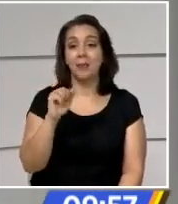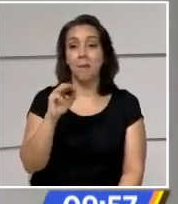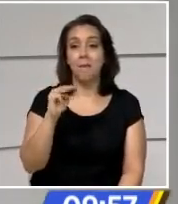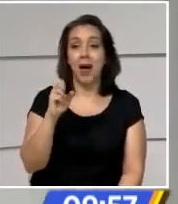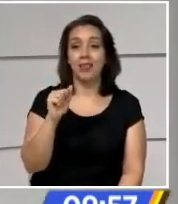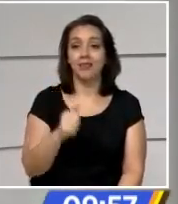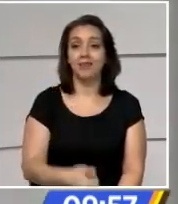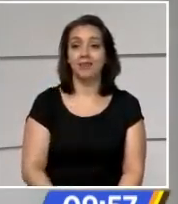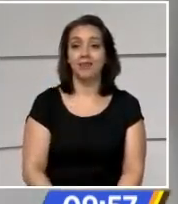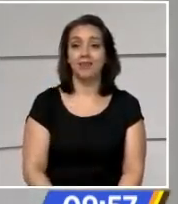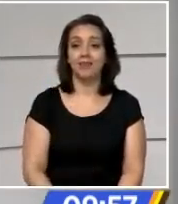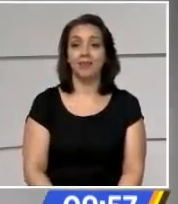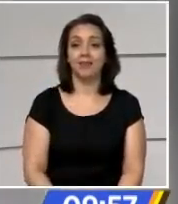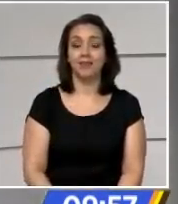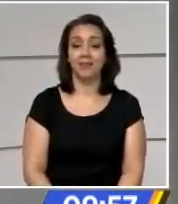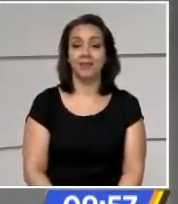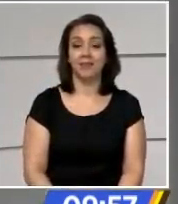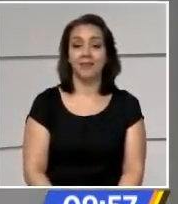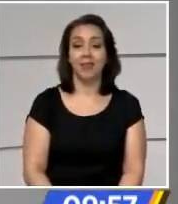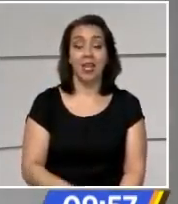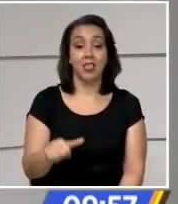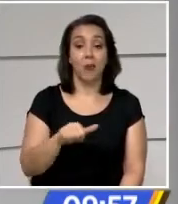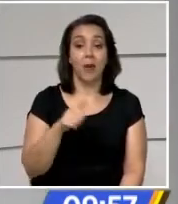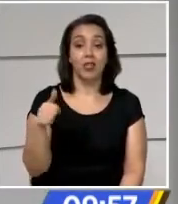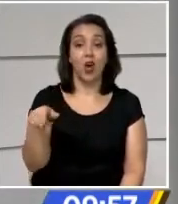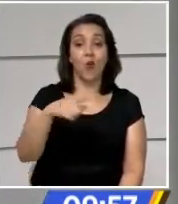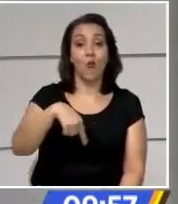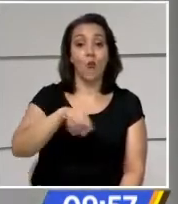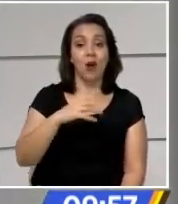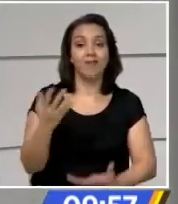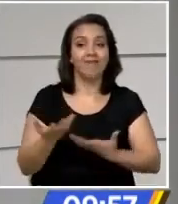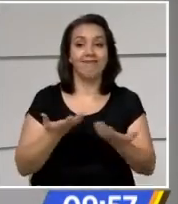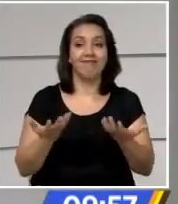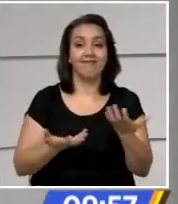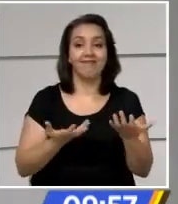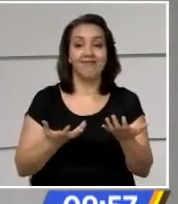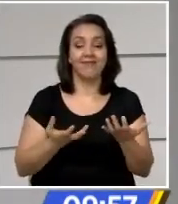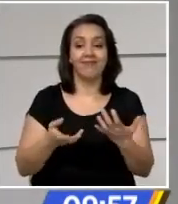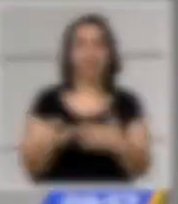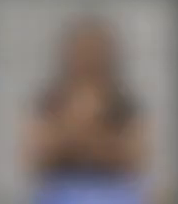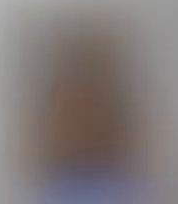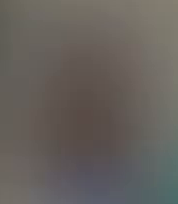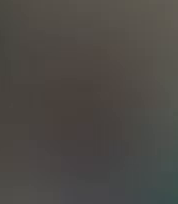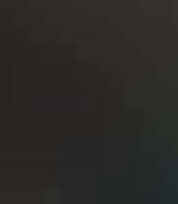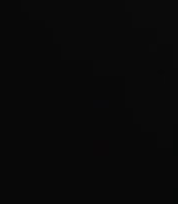y los datos contrastan r y r